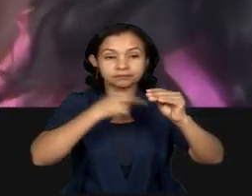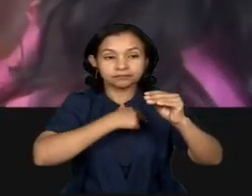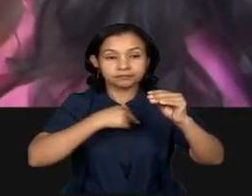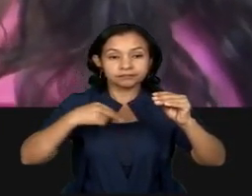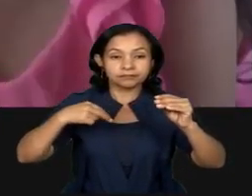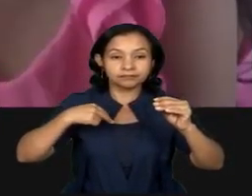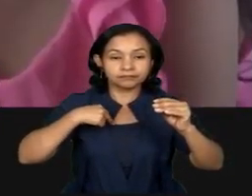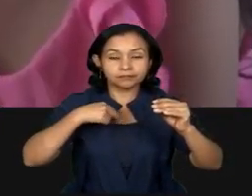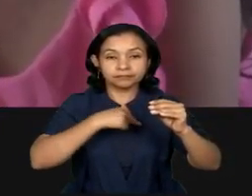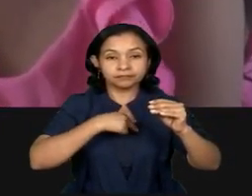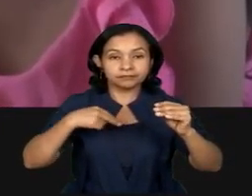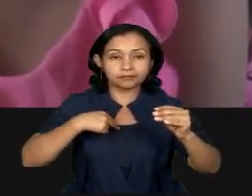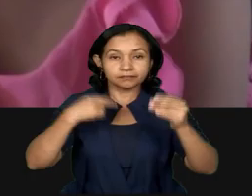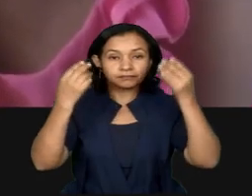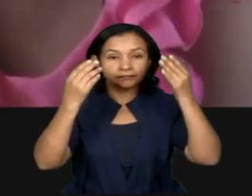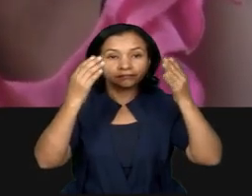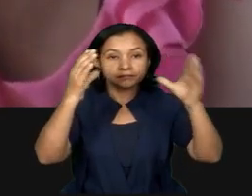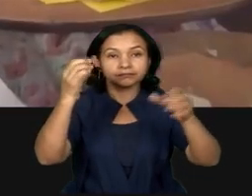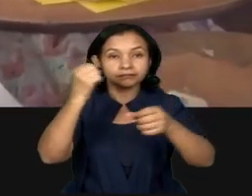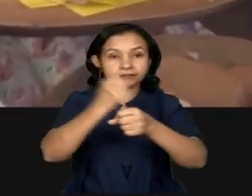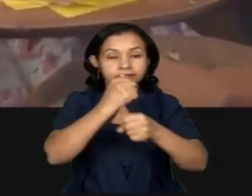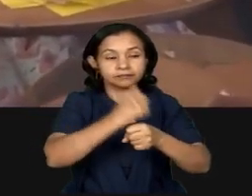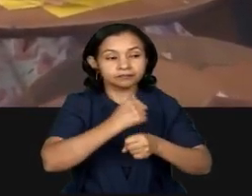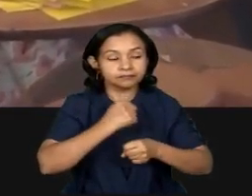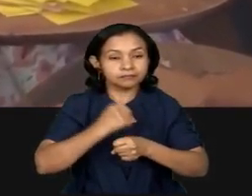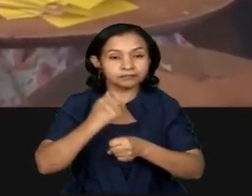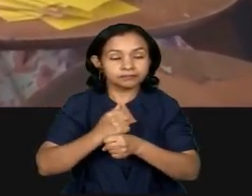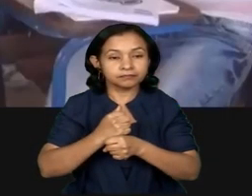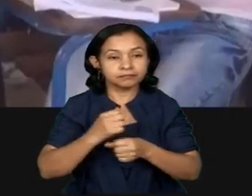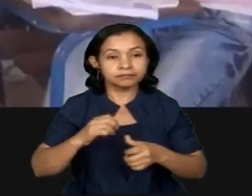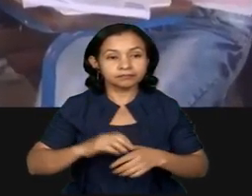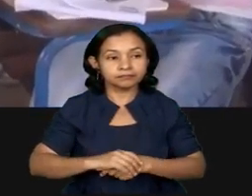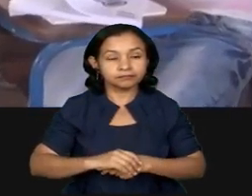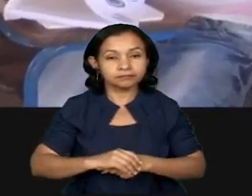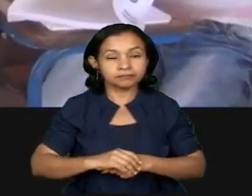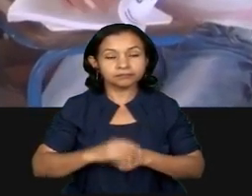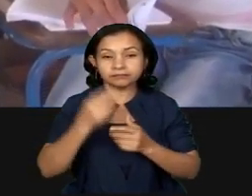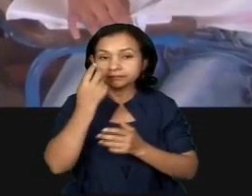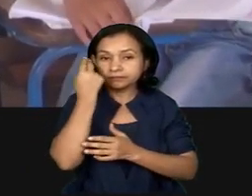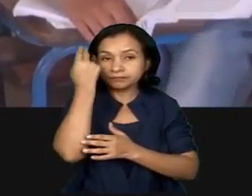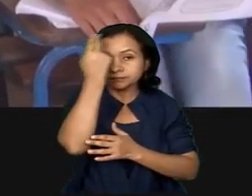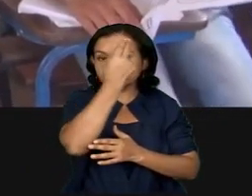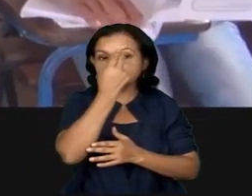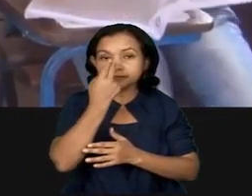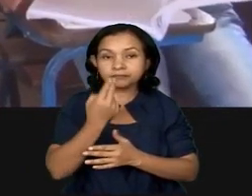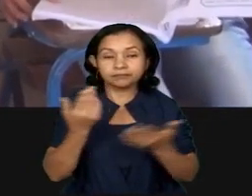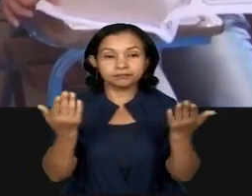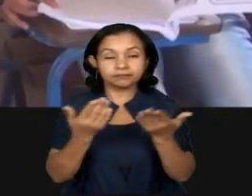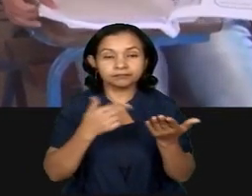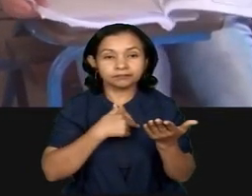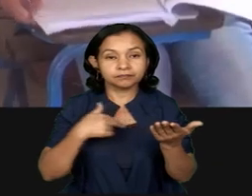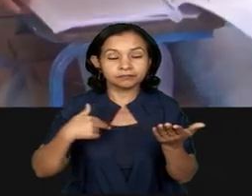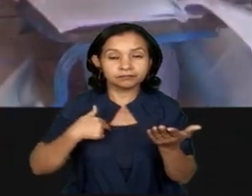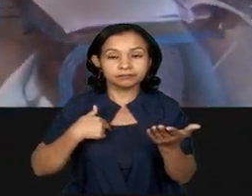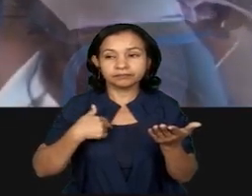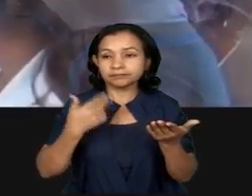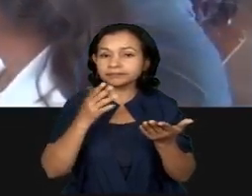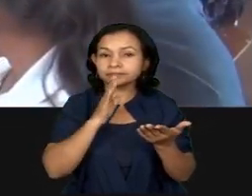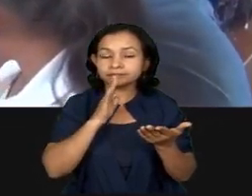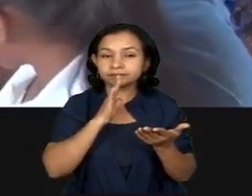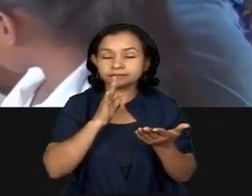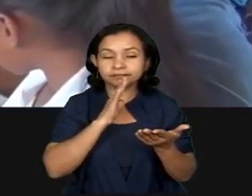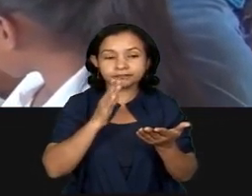de alternativas productivas y de empleabilidad. Y le hice la pregunta a partir de ese aspecto que usted tocó ahora mismo, que usted comentó,